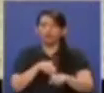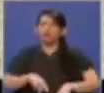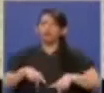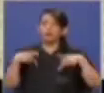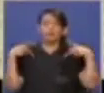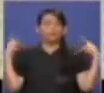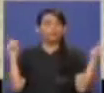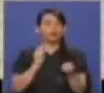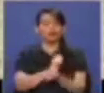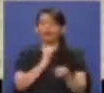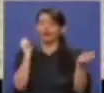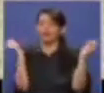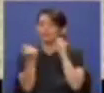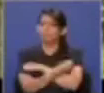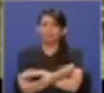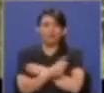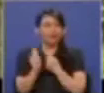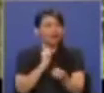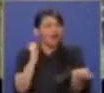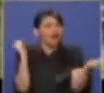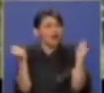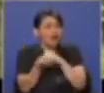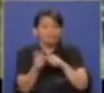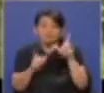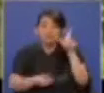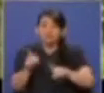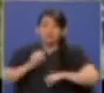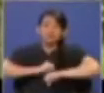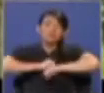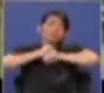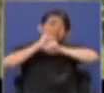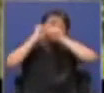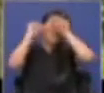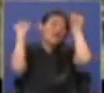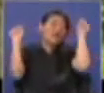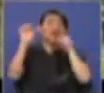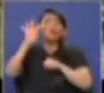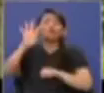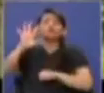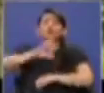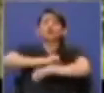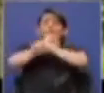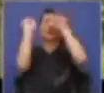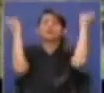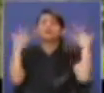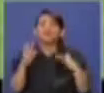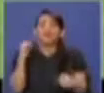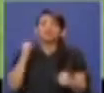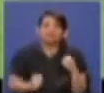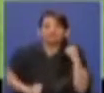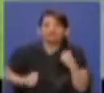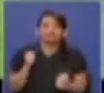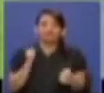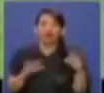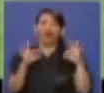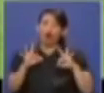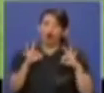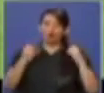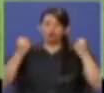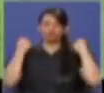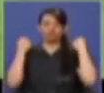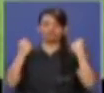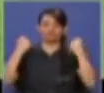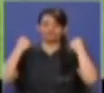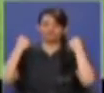cambian la vida de los ciudadanos. La gente desde muy temprano, desde las 4 o 5 de la mañana, ya está haciendo deporte. Poder hacer